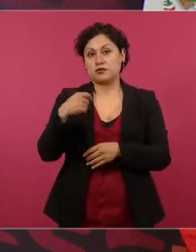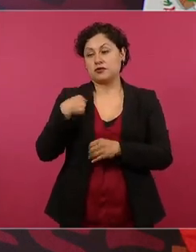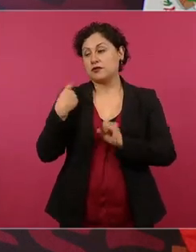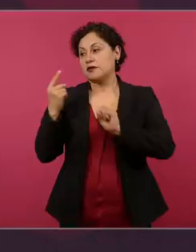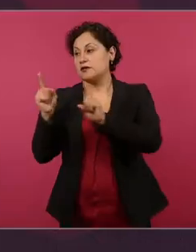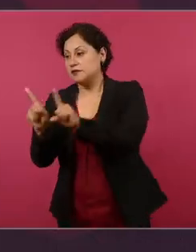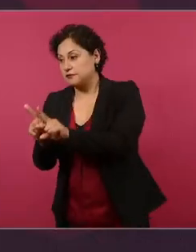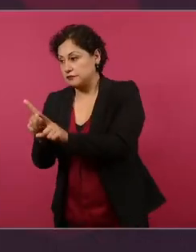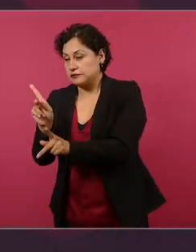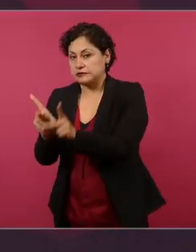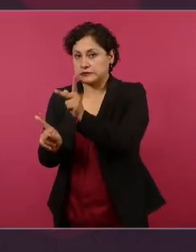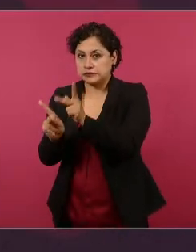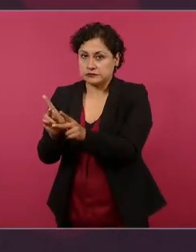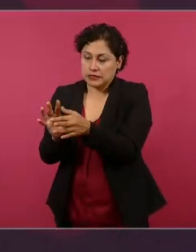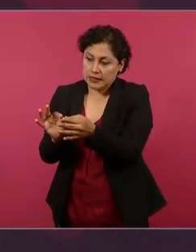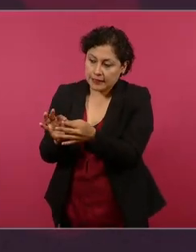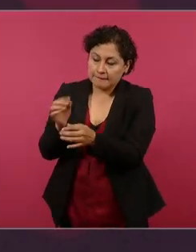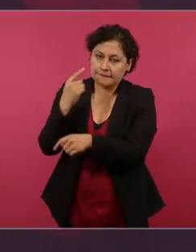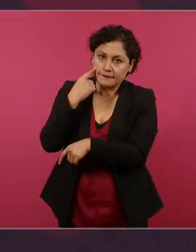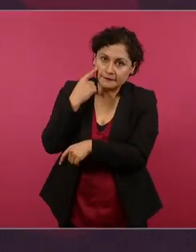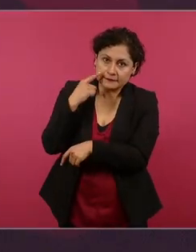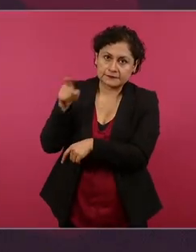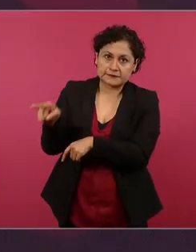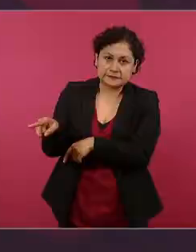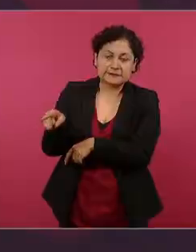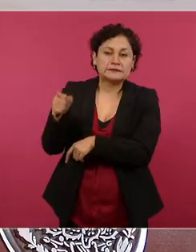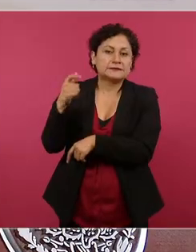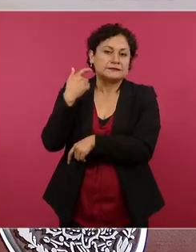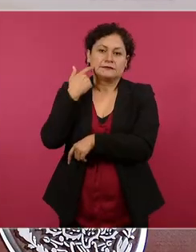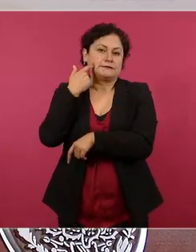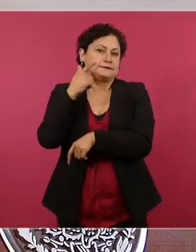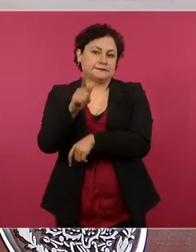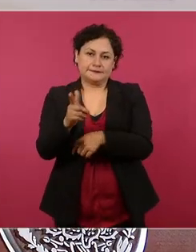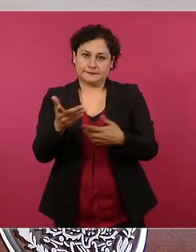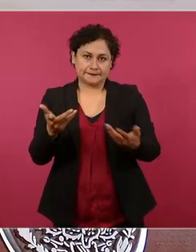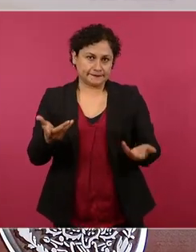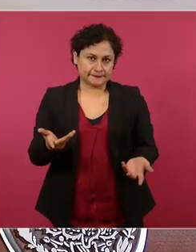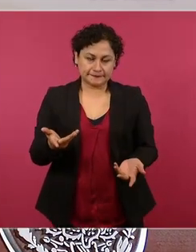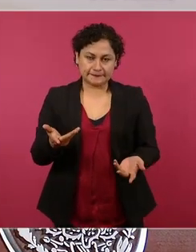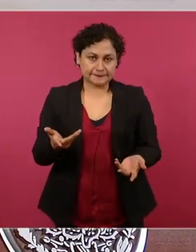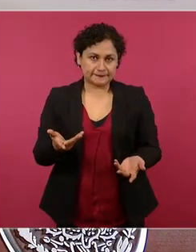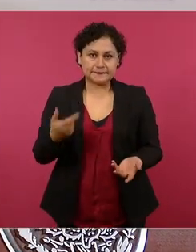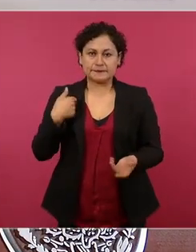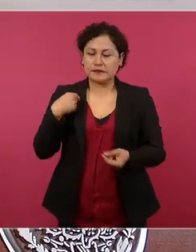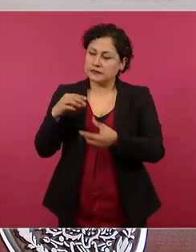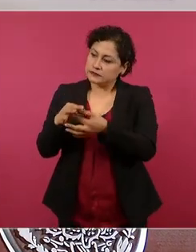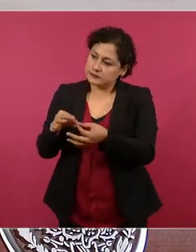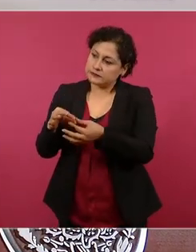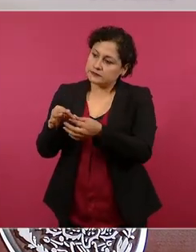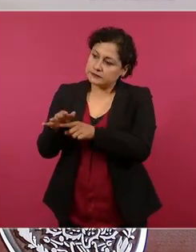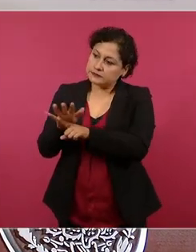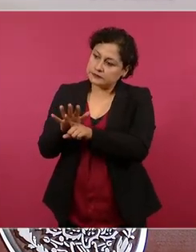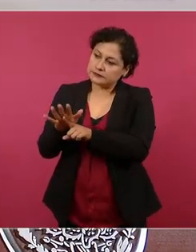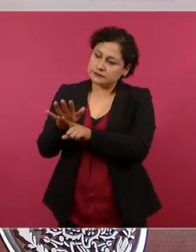que al principio pues no quería, y después, como son las